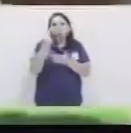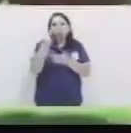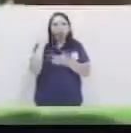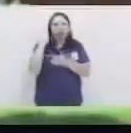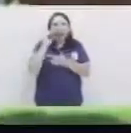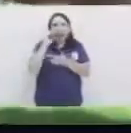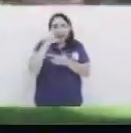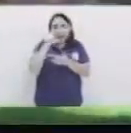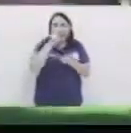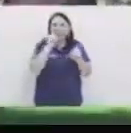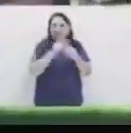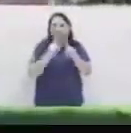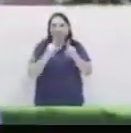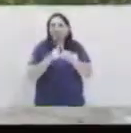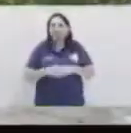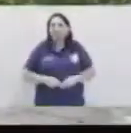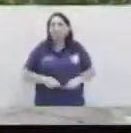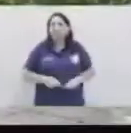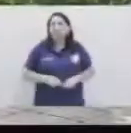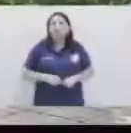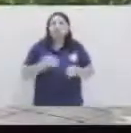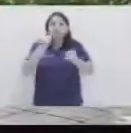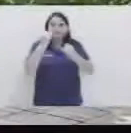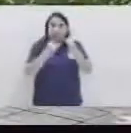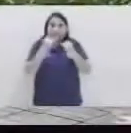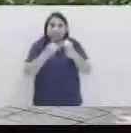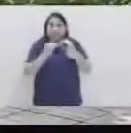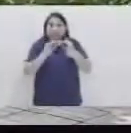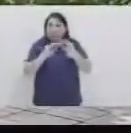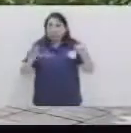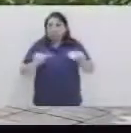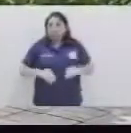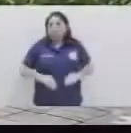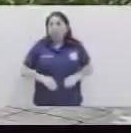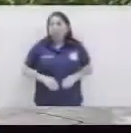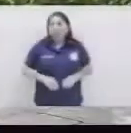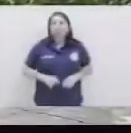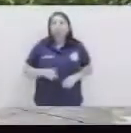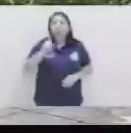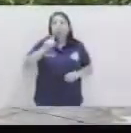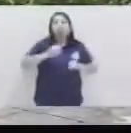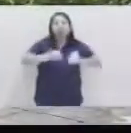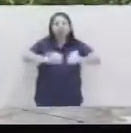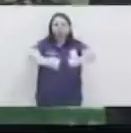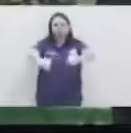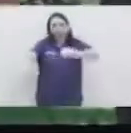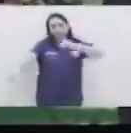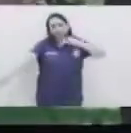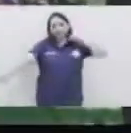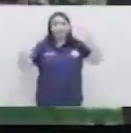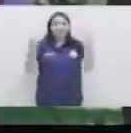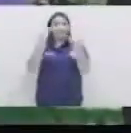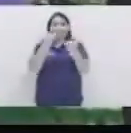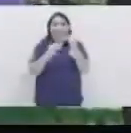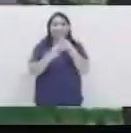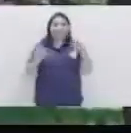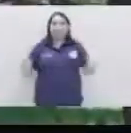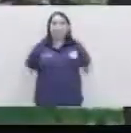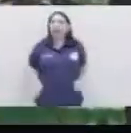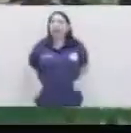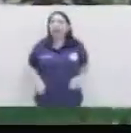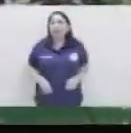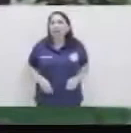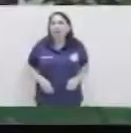podemos utilizar gel. Para finalizar la actividad, vamos a hacer un estiramiento, porque estuvimos corriendo, nos